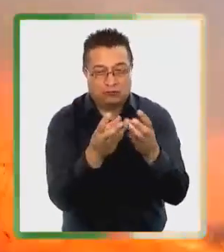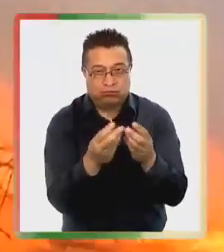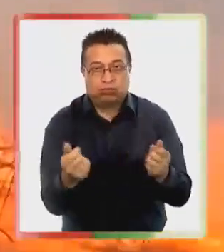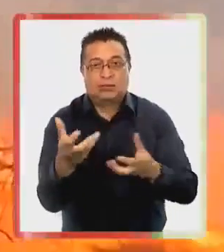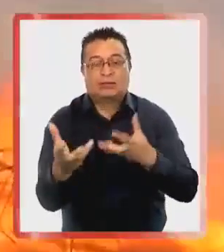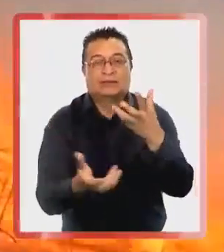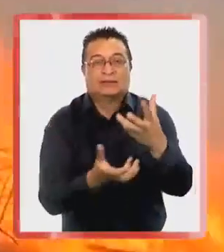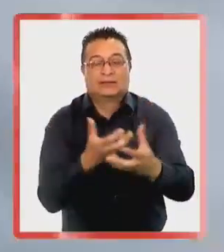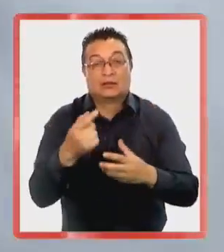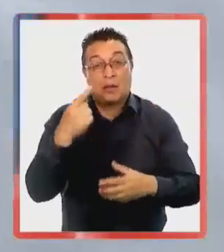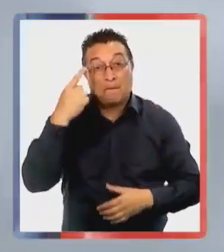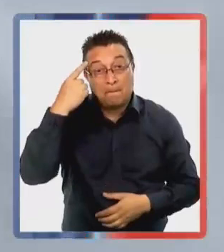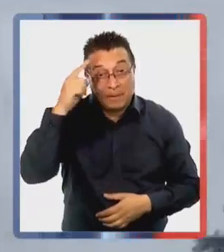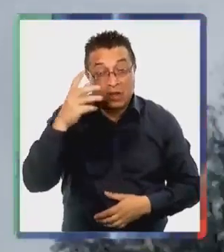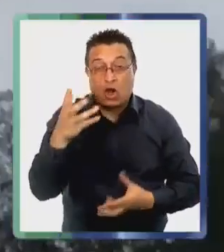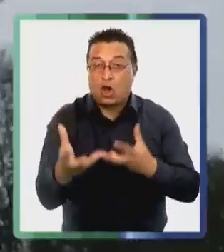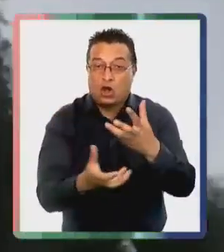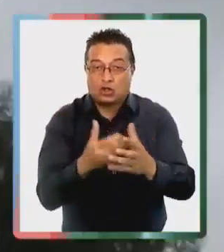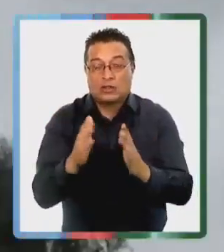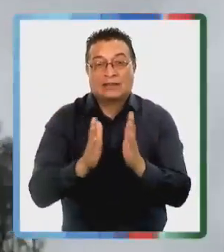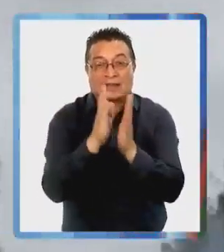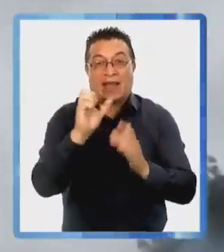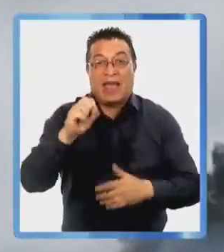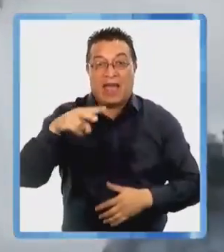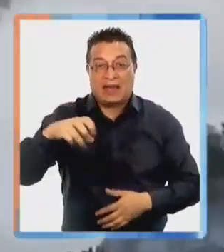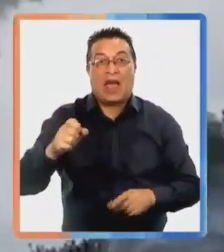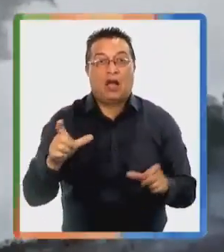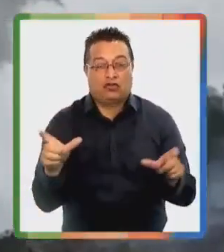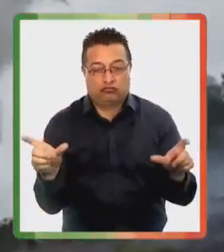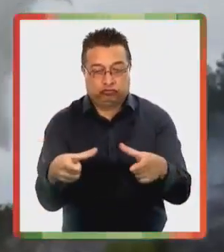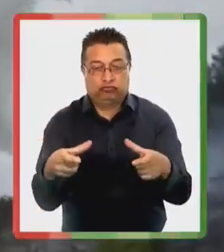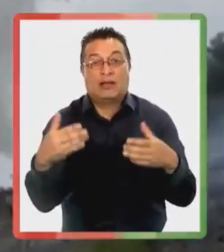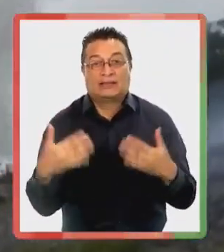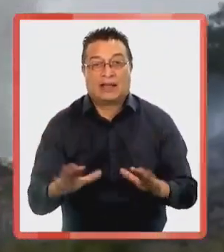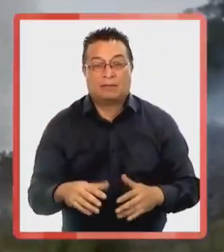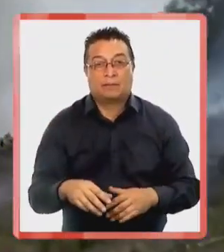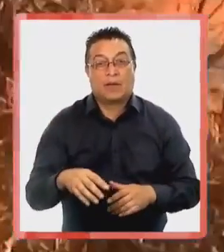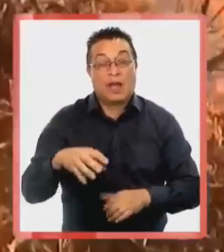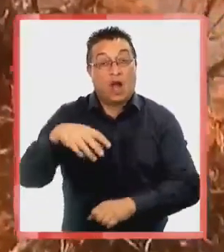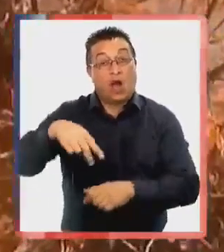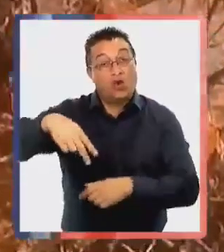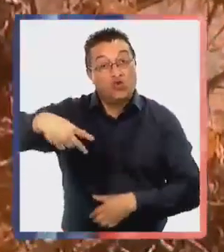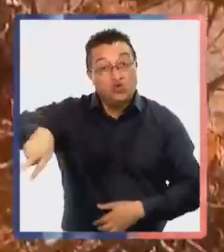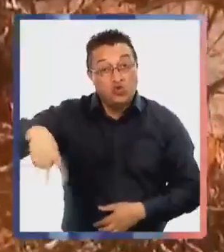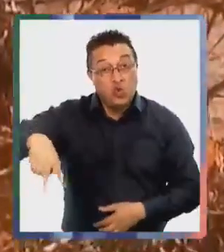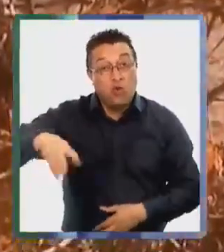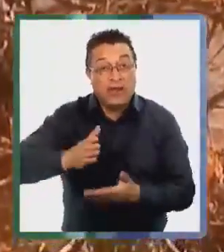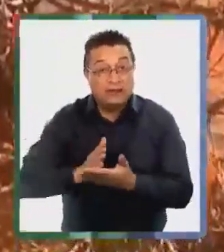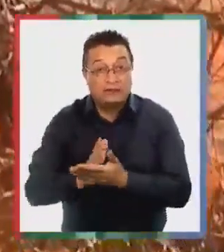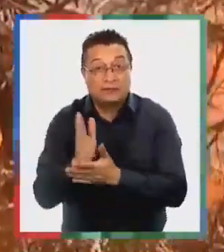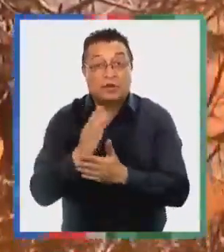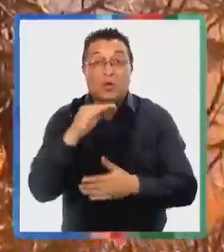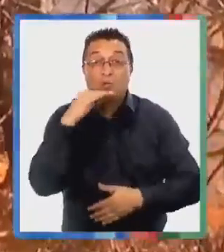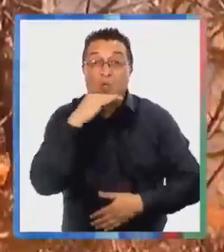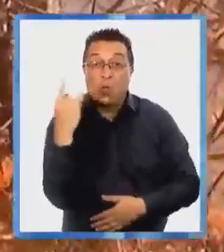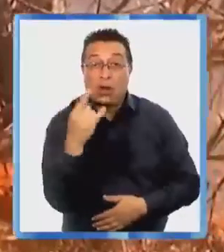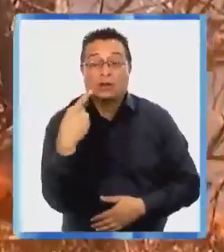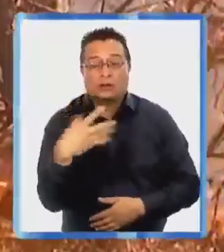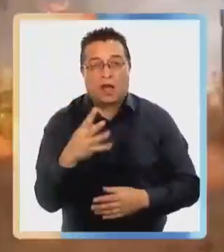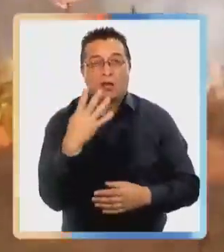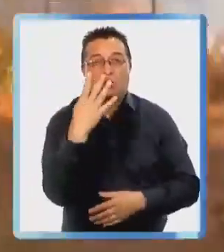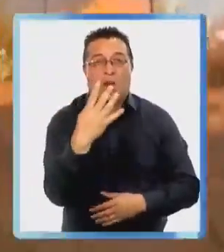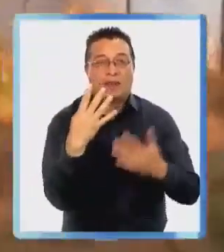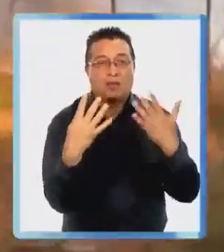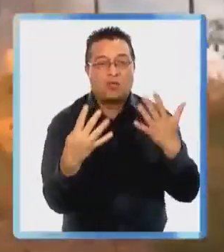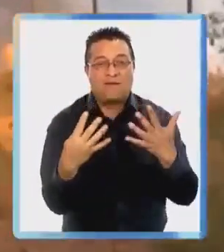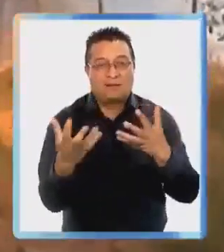está contenido. En la región del Ñuble, donde partió la emergencia, se han extinguido 49 incendios forestales y los